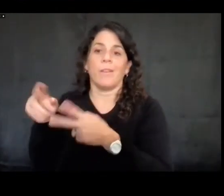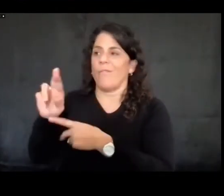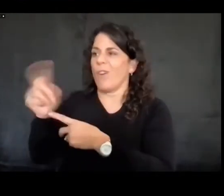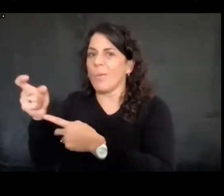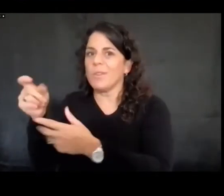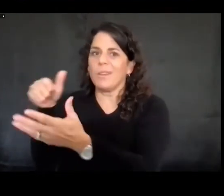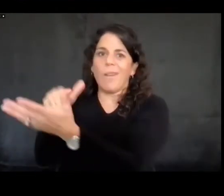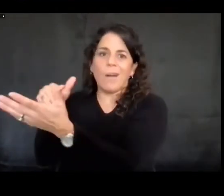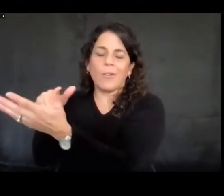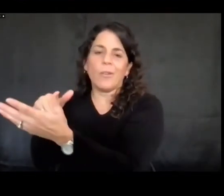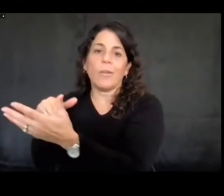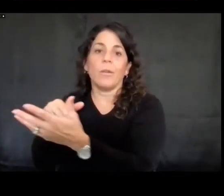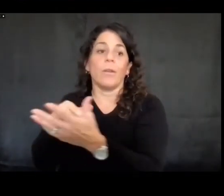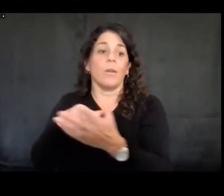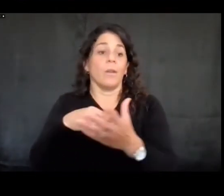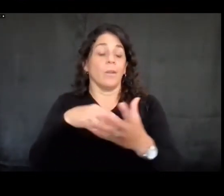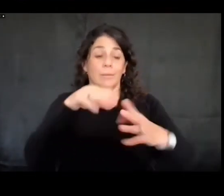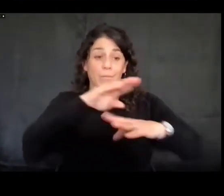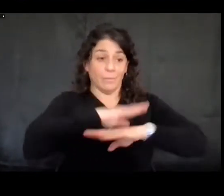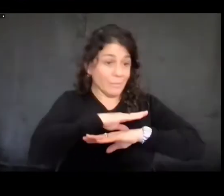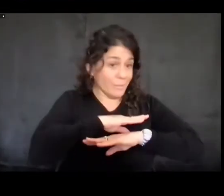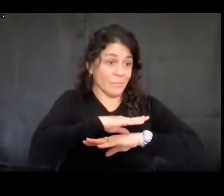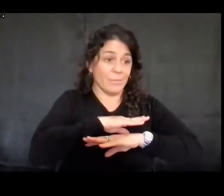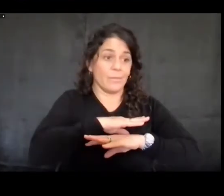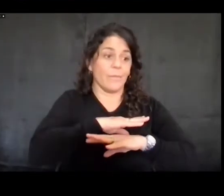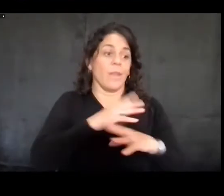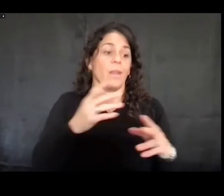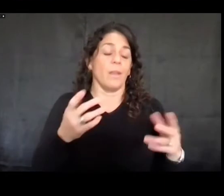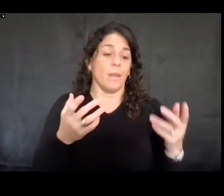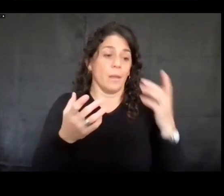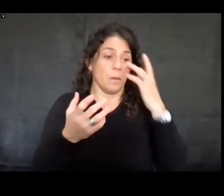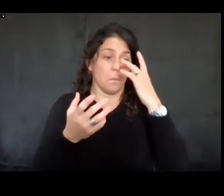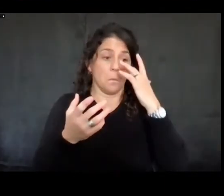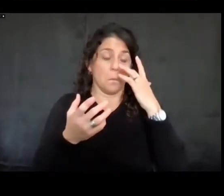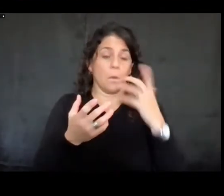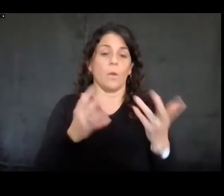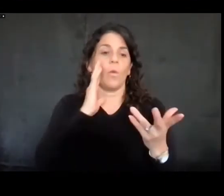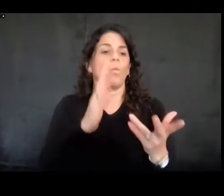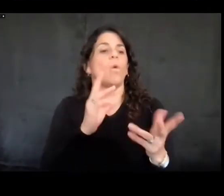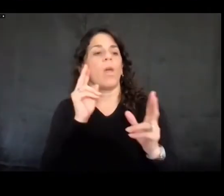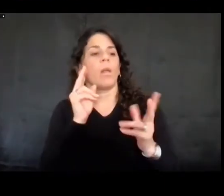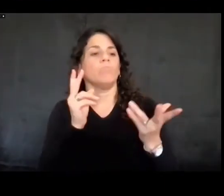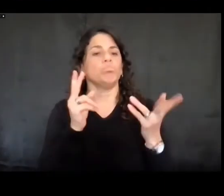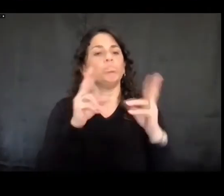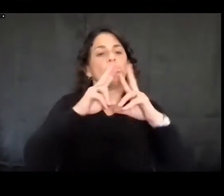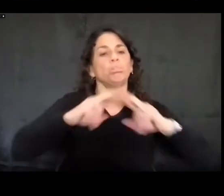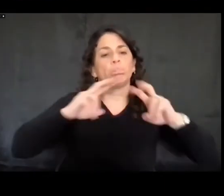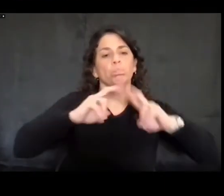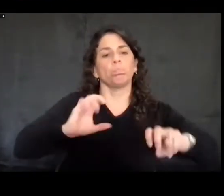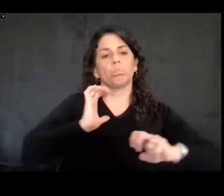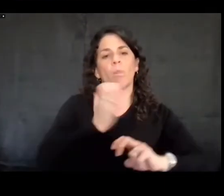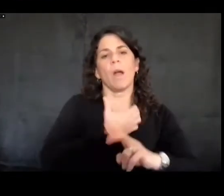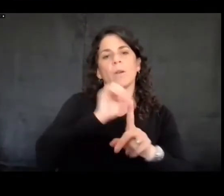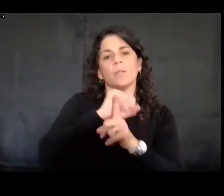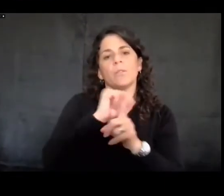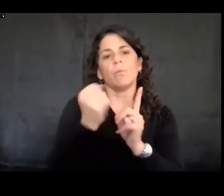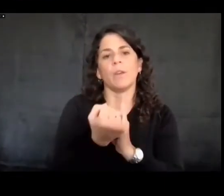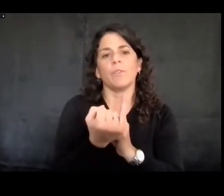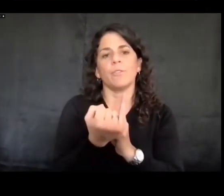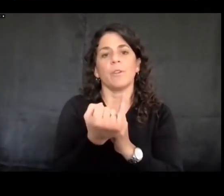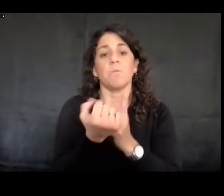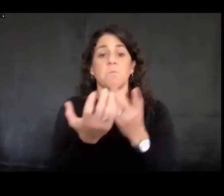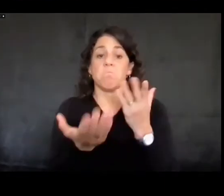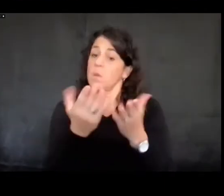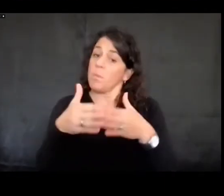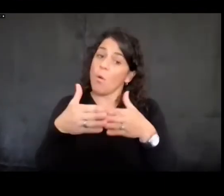de una farmacia una vez que logramos eso tenemos una mirar de cerca la